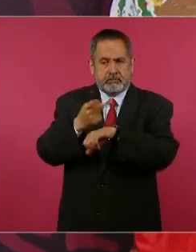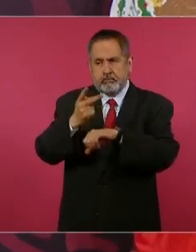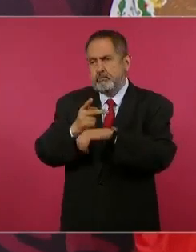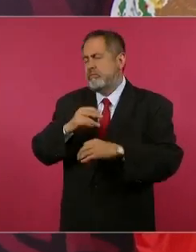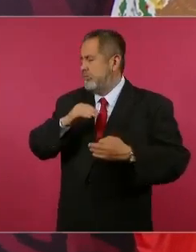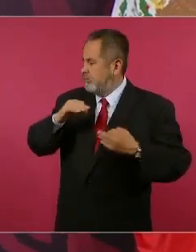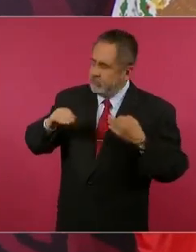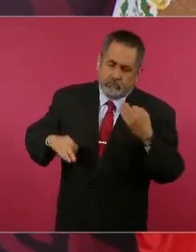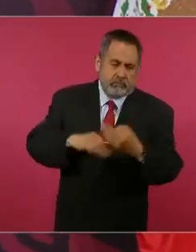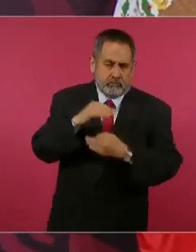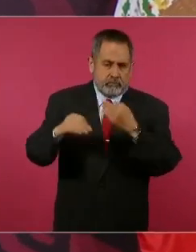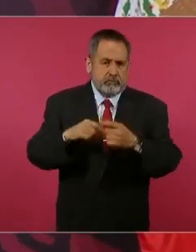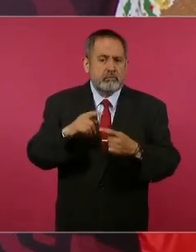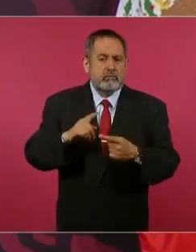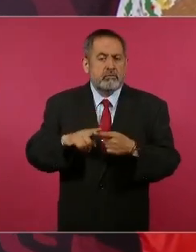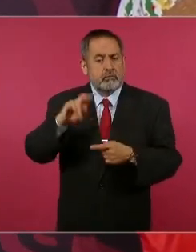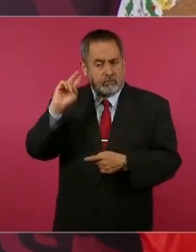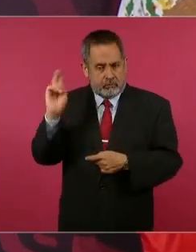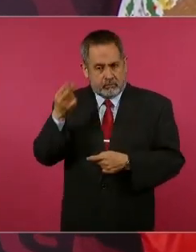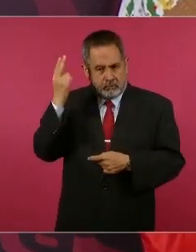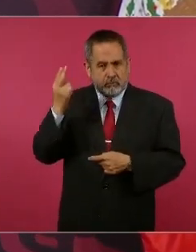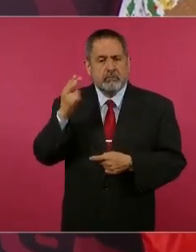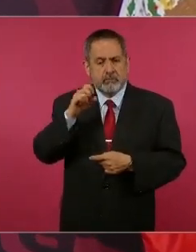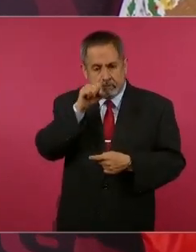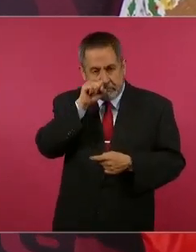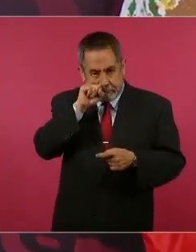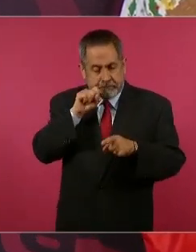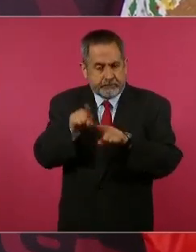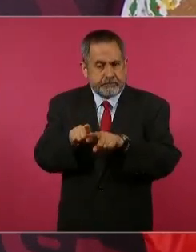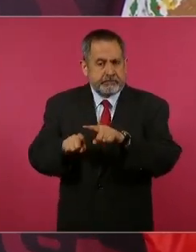todos. Y en el nivel universitario